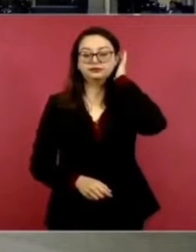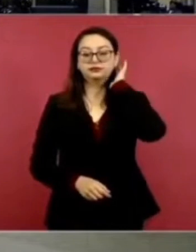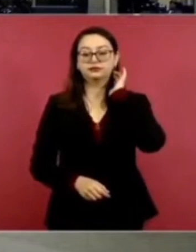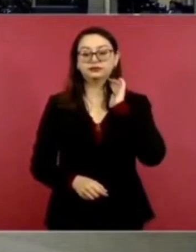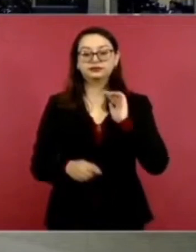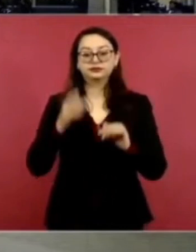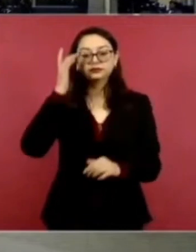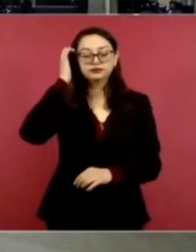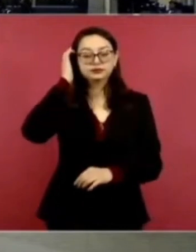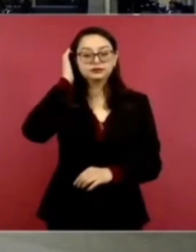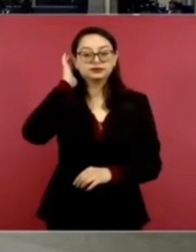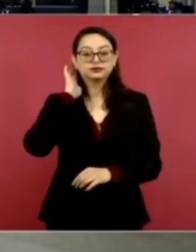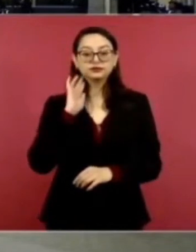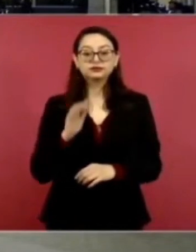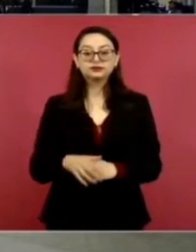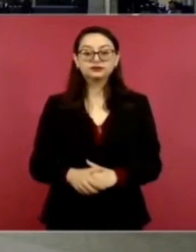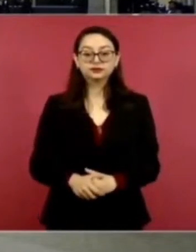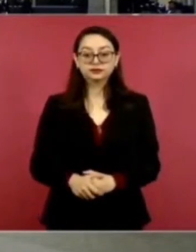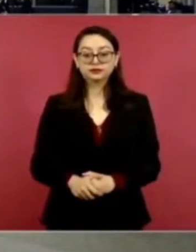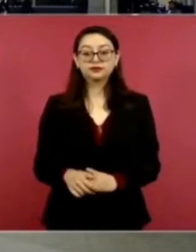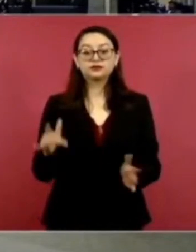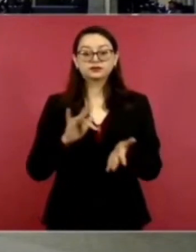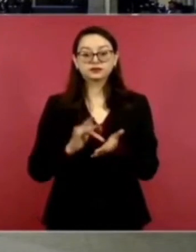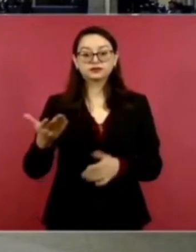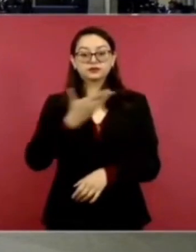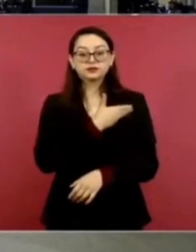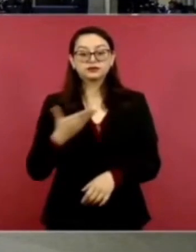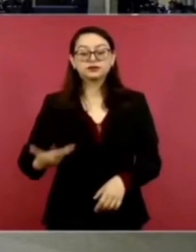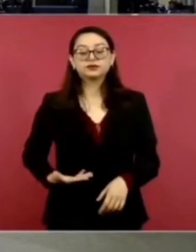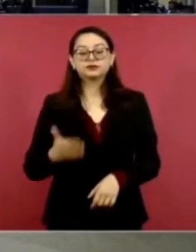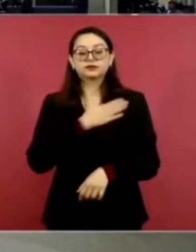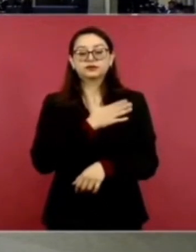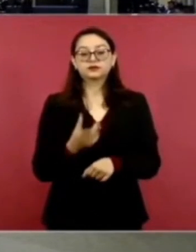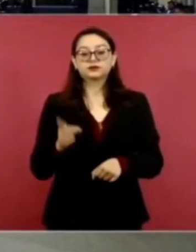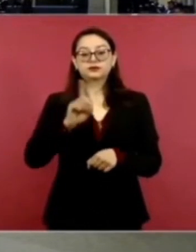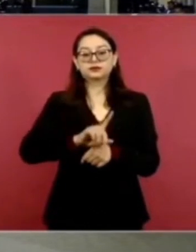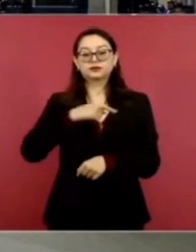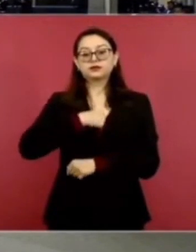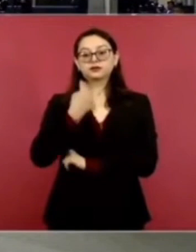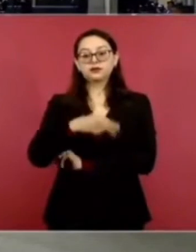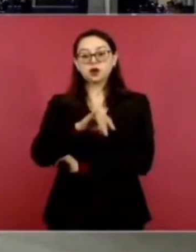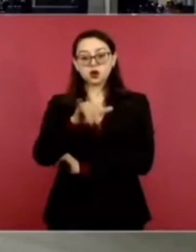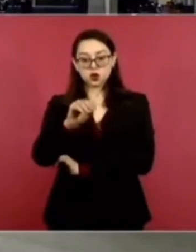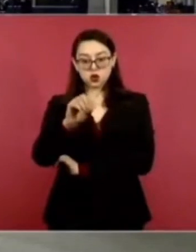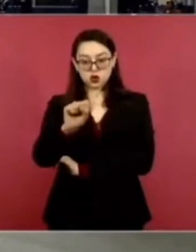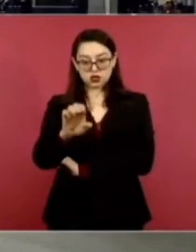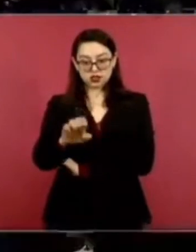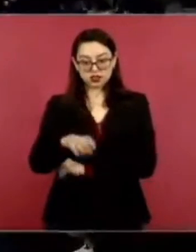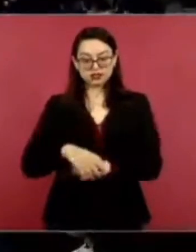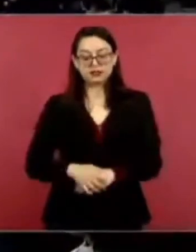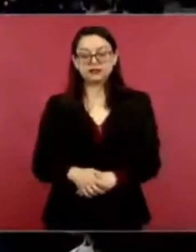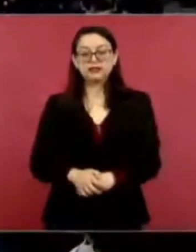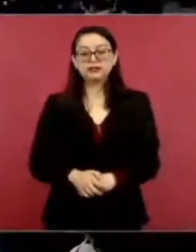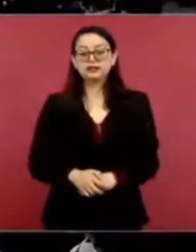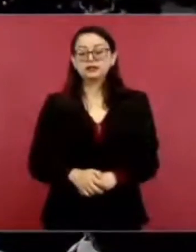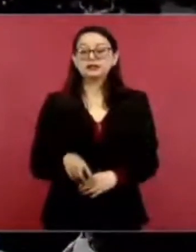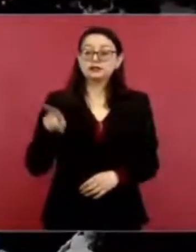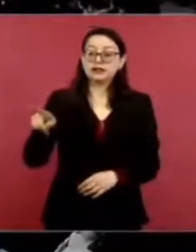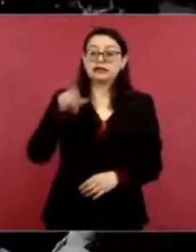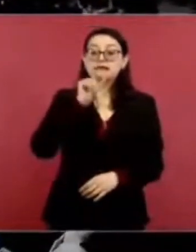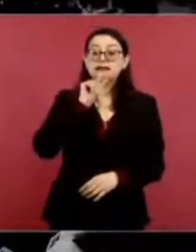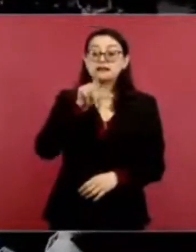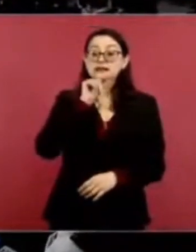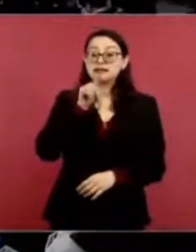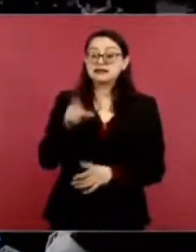Gracias, presidente. Buenos días. José Sobrevilla, Noreste. Presidente, accionistas jaliscienses de